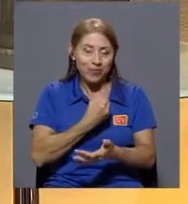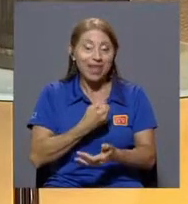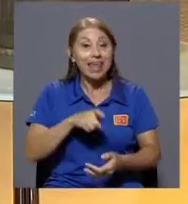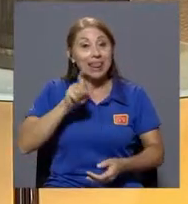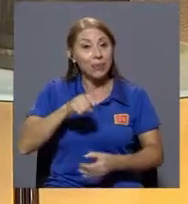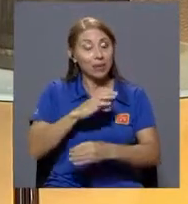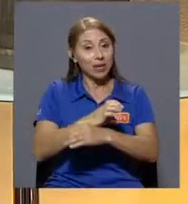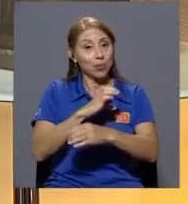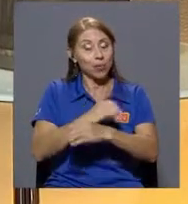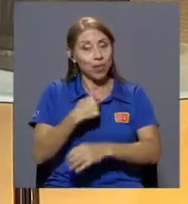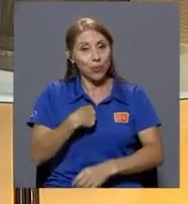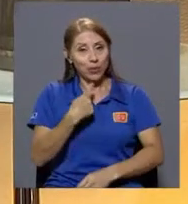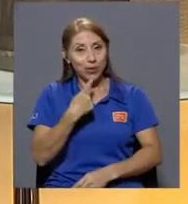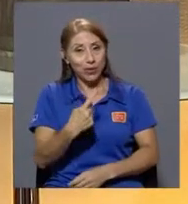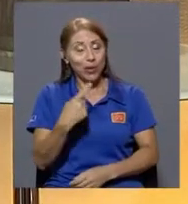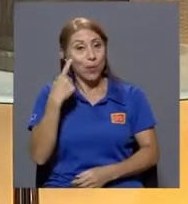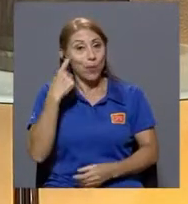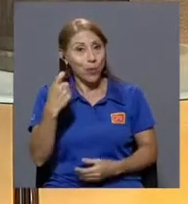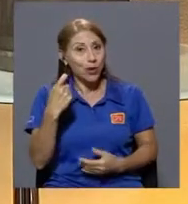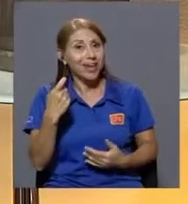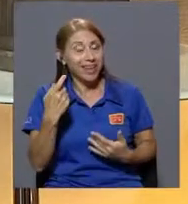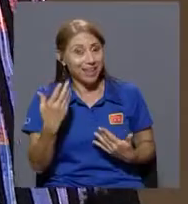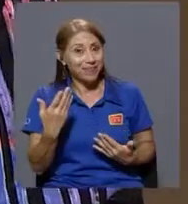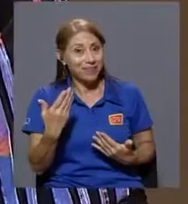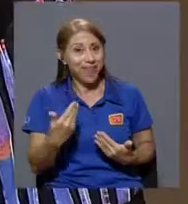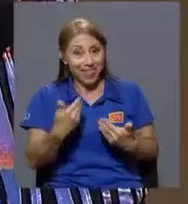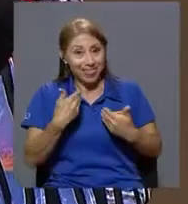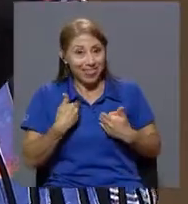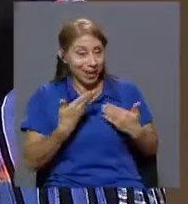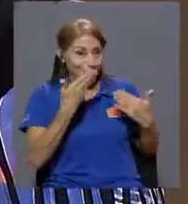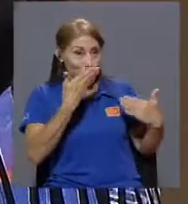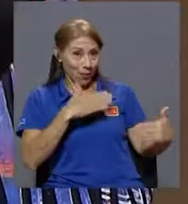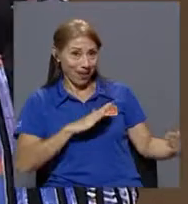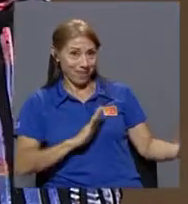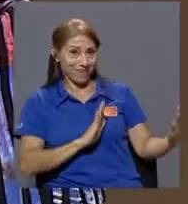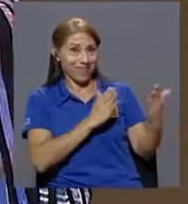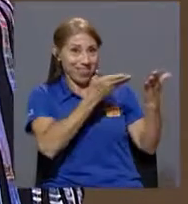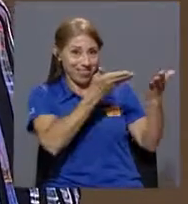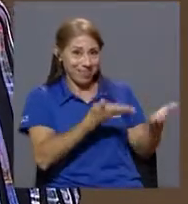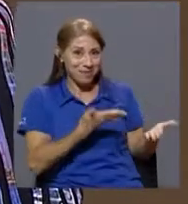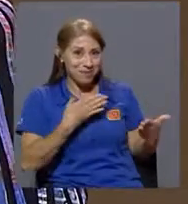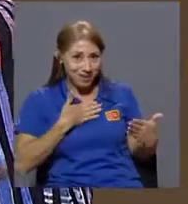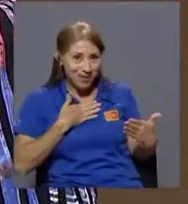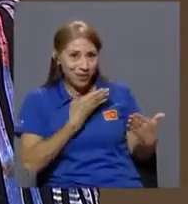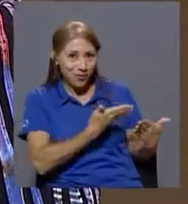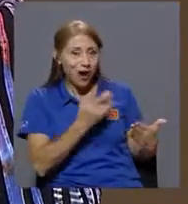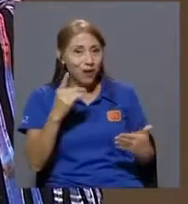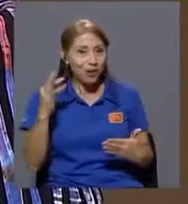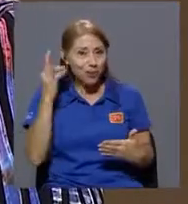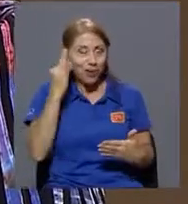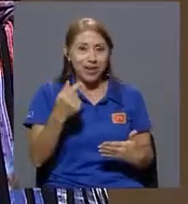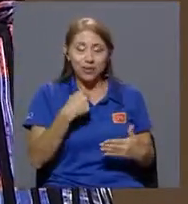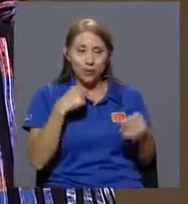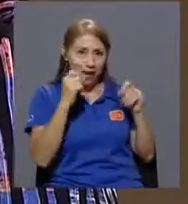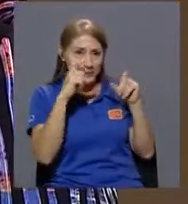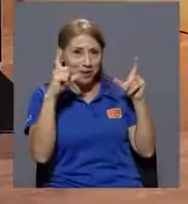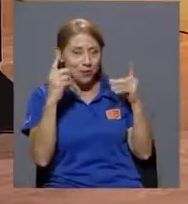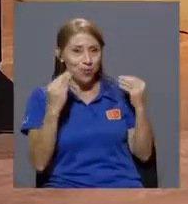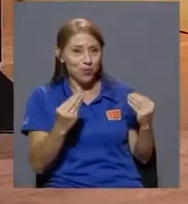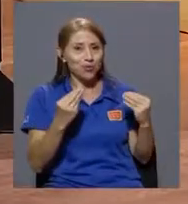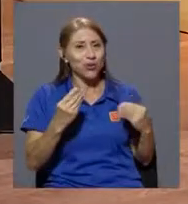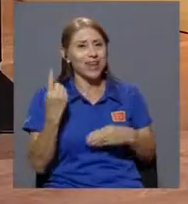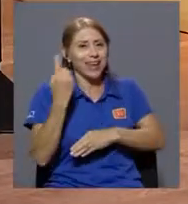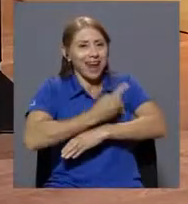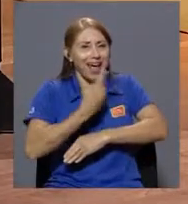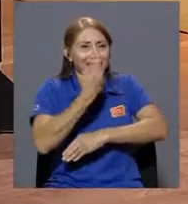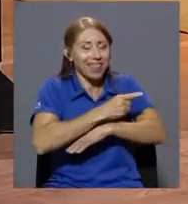tener cuidado en lo que digo porque tengo enfrente mío a una mujer a la que yo admiro mucho y cada día la